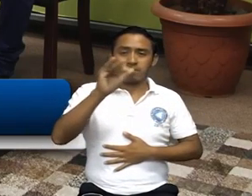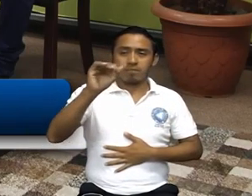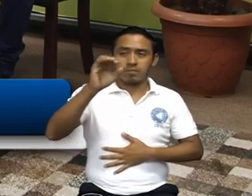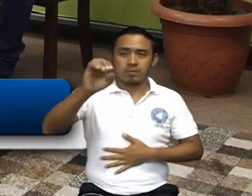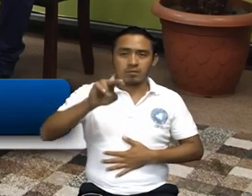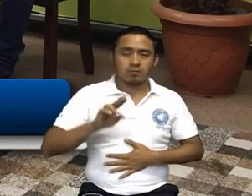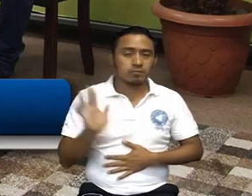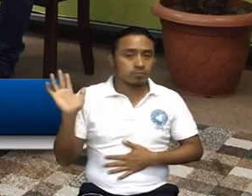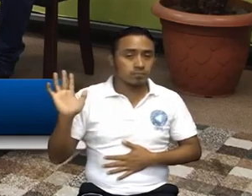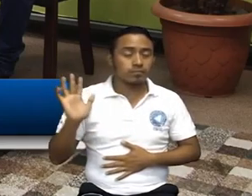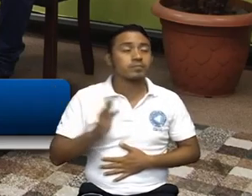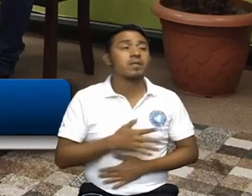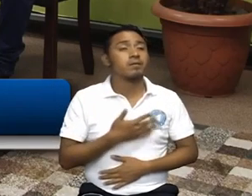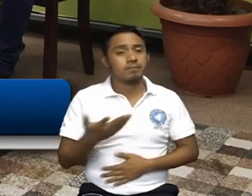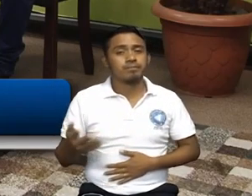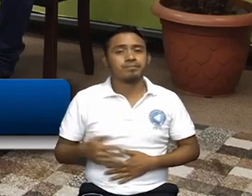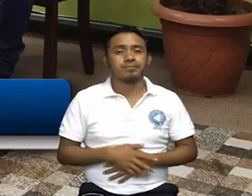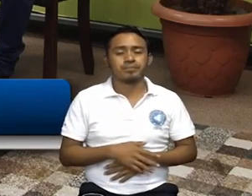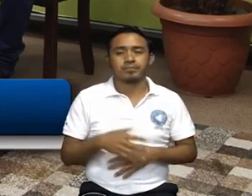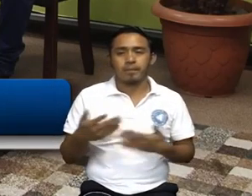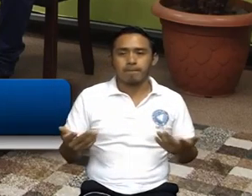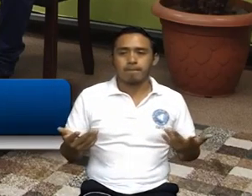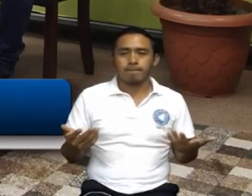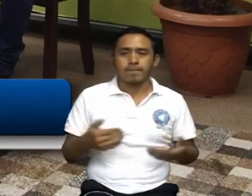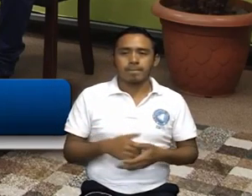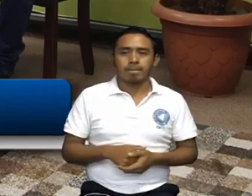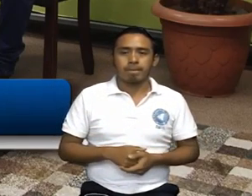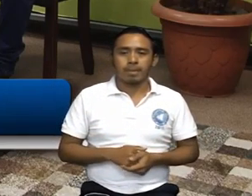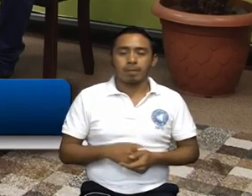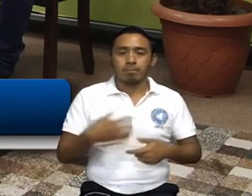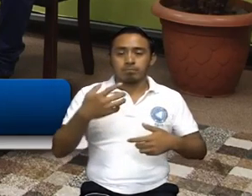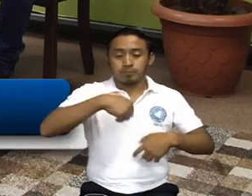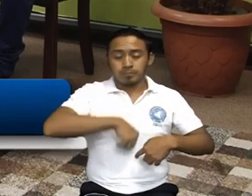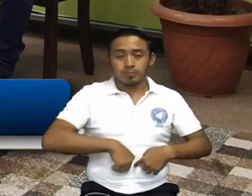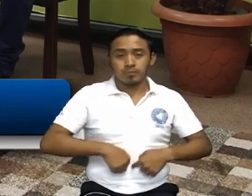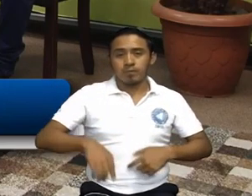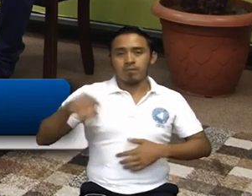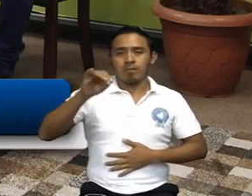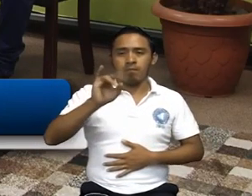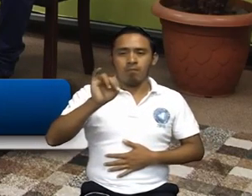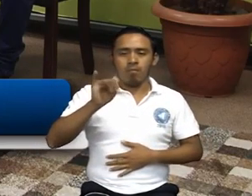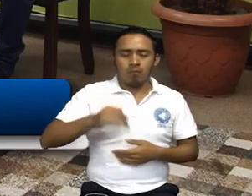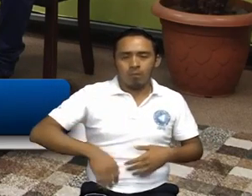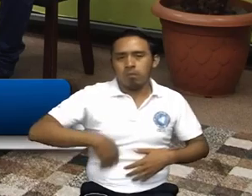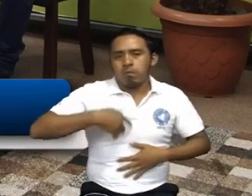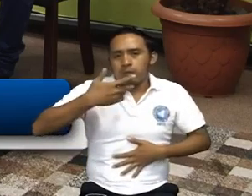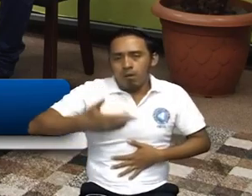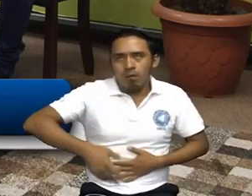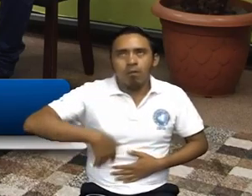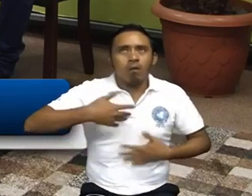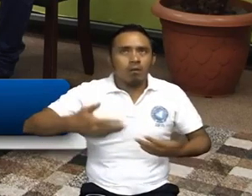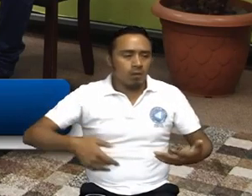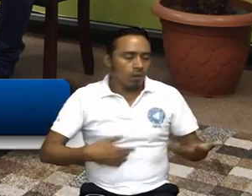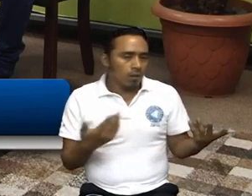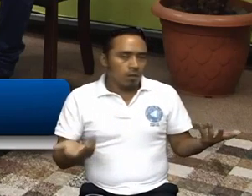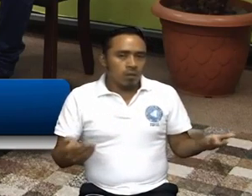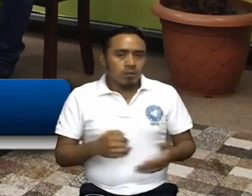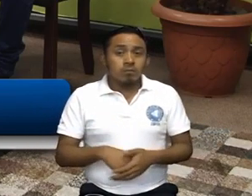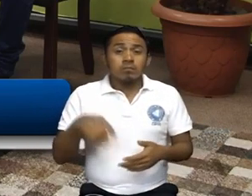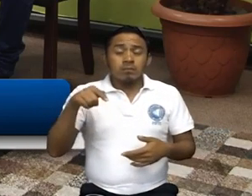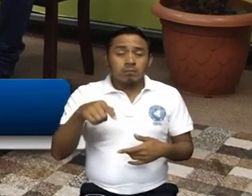¿verdad? Ocasionarle un gastrointestinal, puede ser vómito, náusea o vómito. Entonces